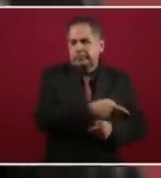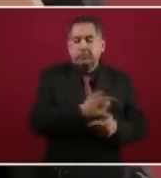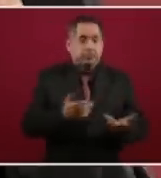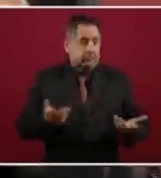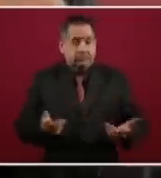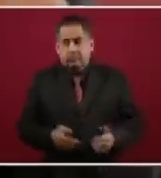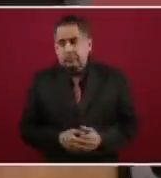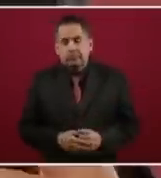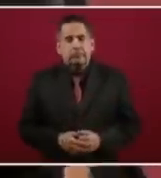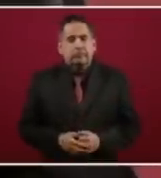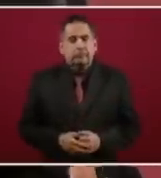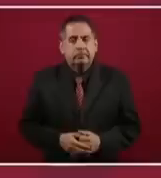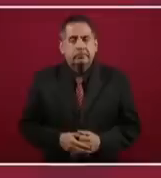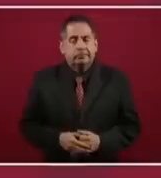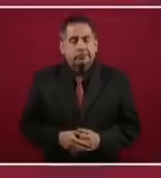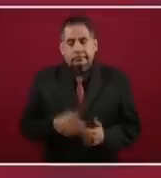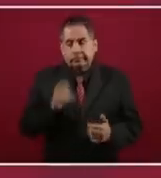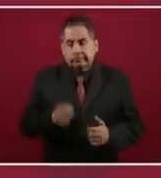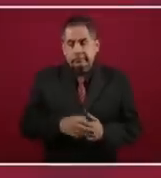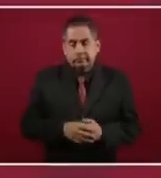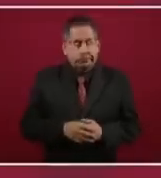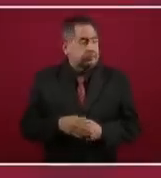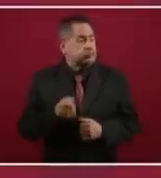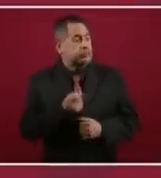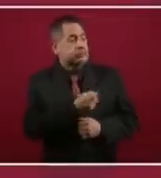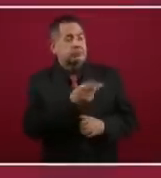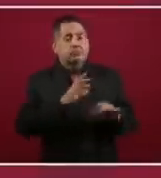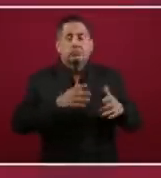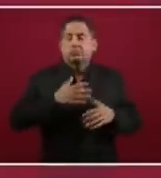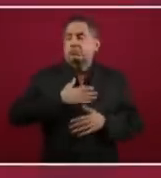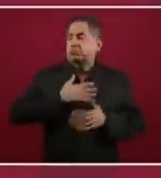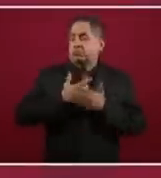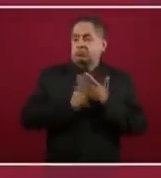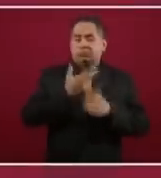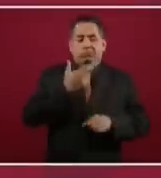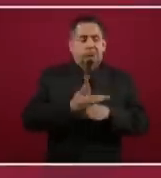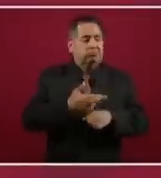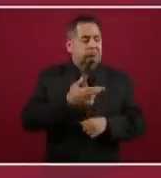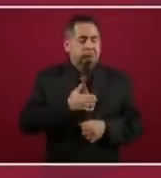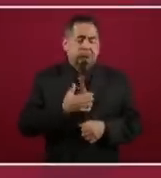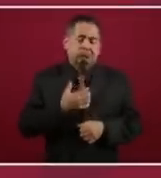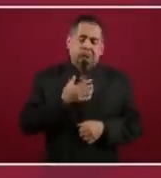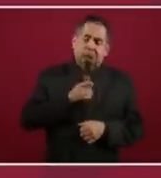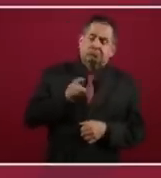Y hasta presumen de que le ganan